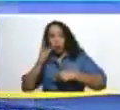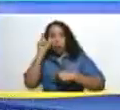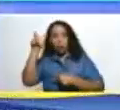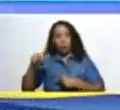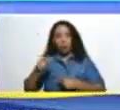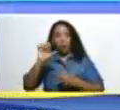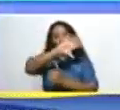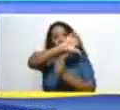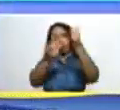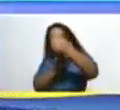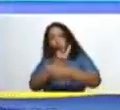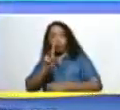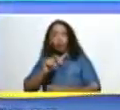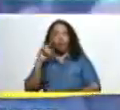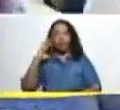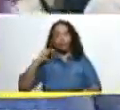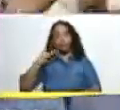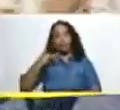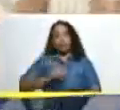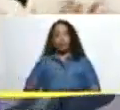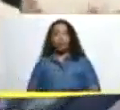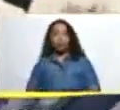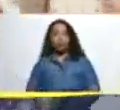subdirector del 6CPC,